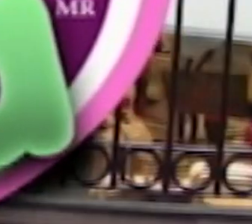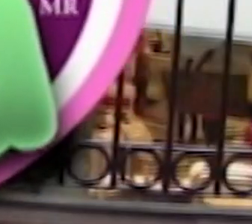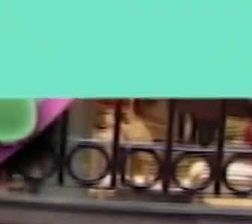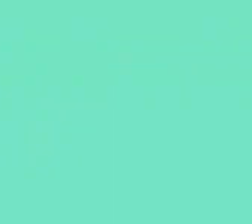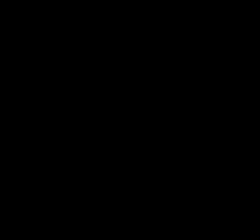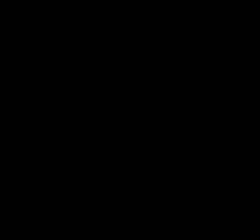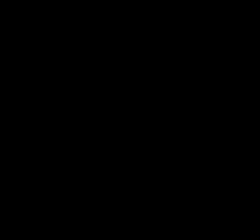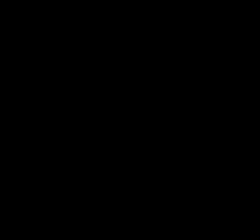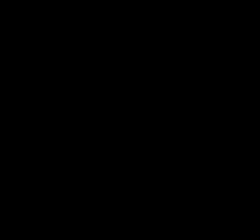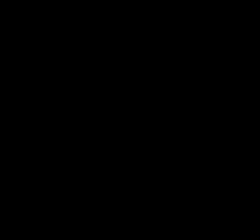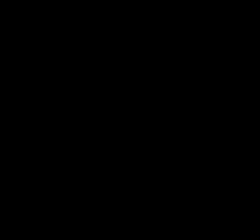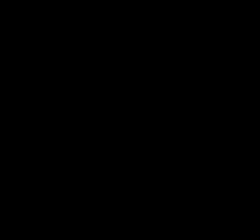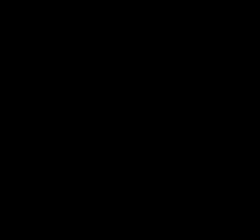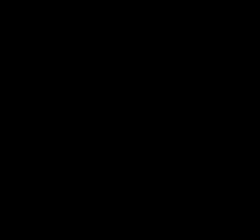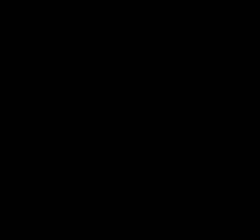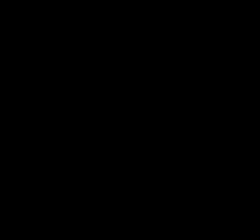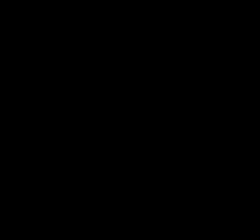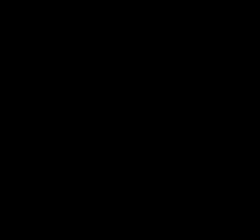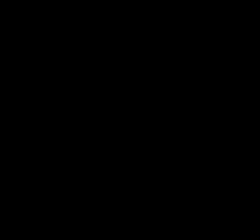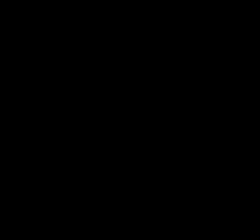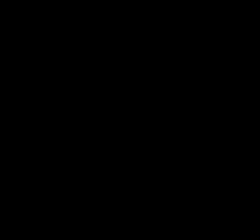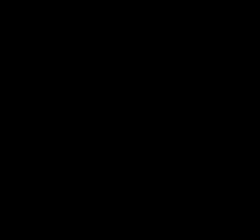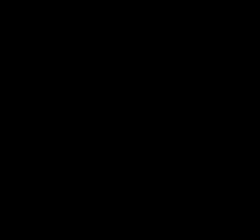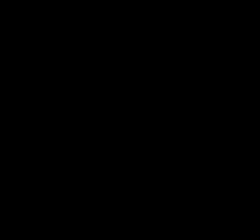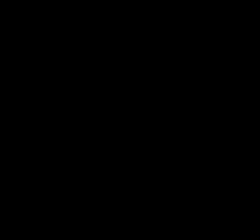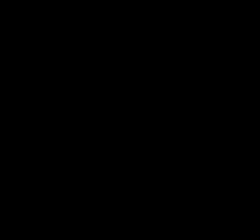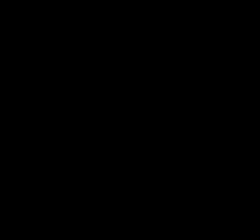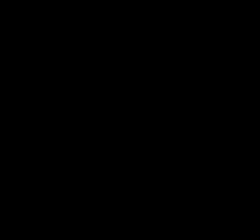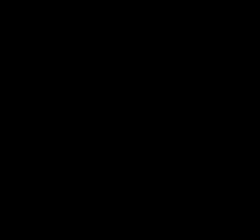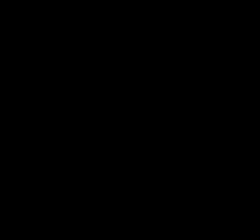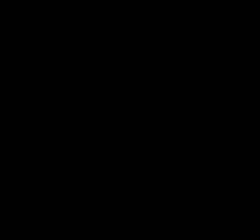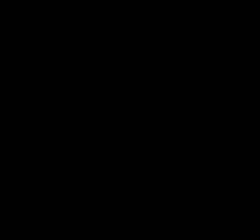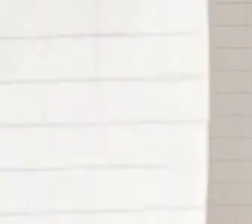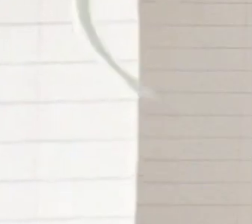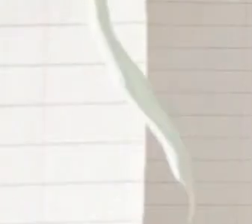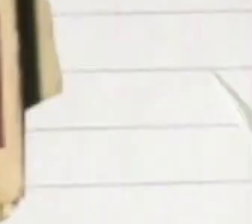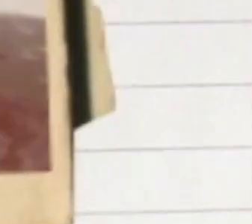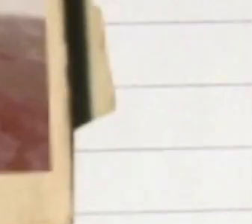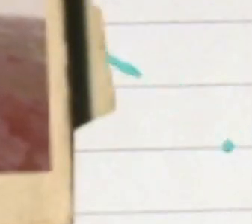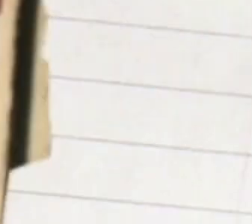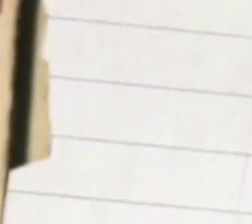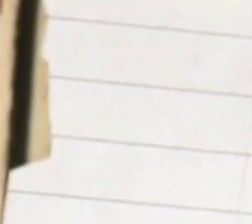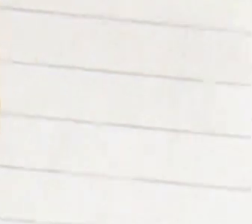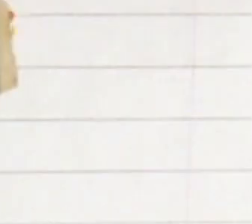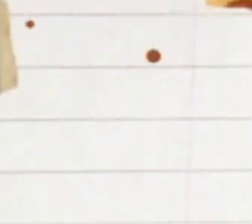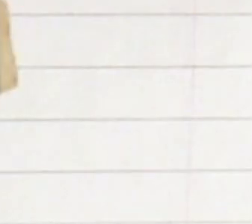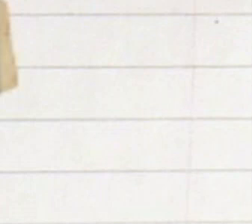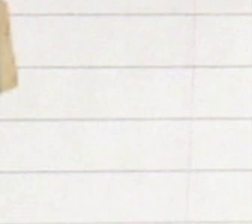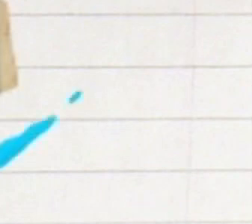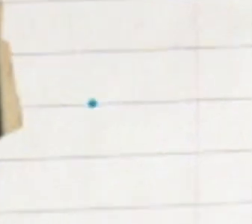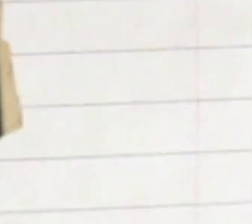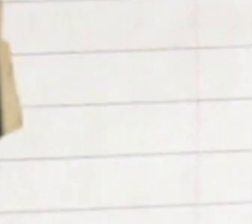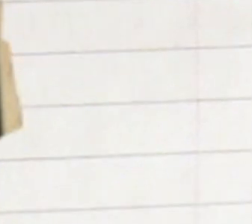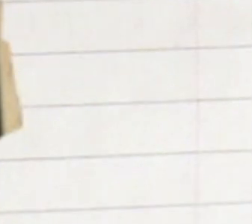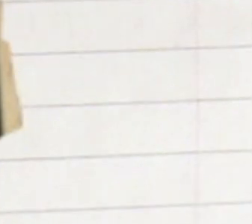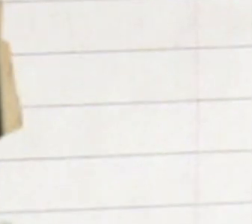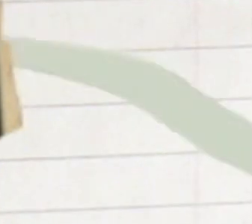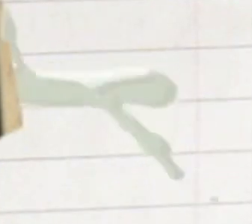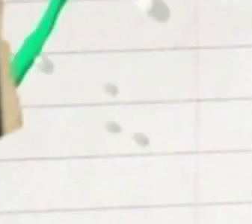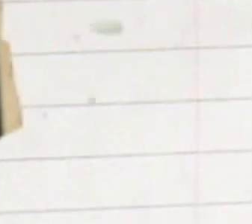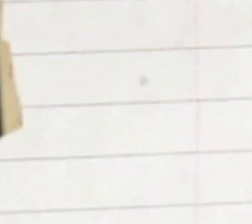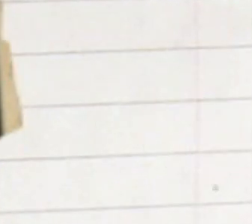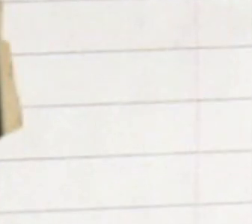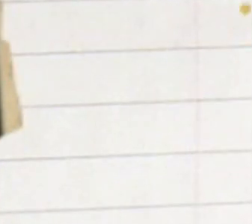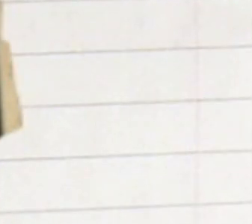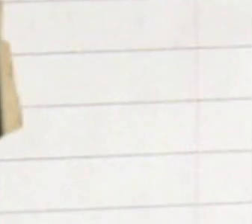aprender. Todos los sábados en 13, Costa Rica Televisión. Esta semana, en Punto y Coma, les presentamos